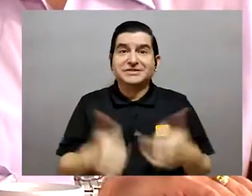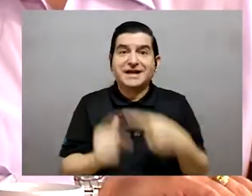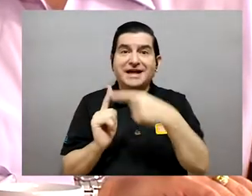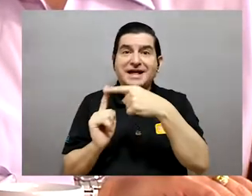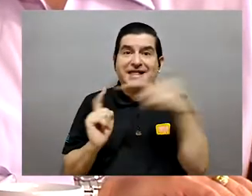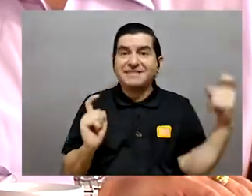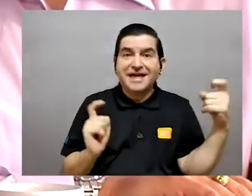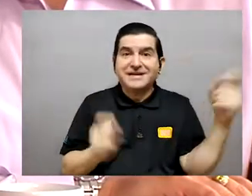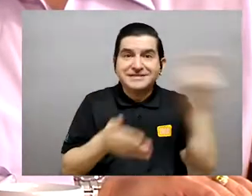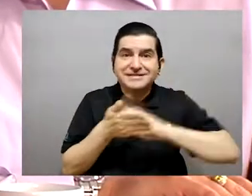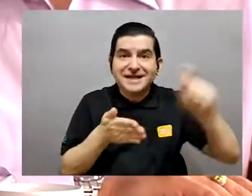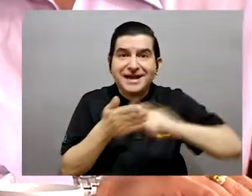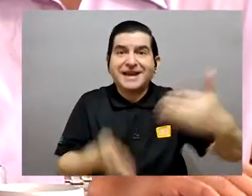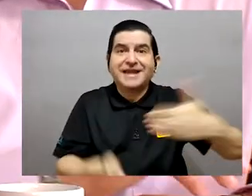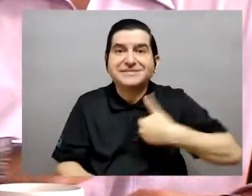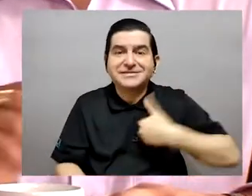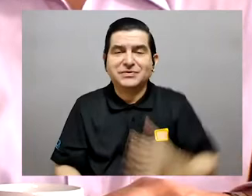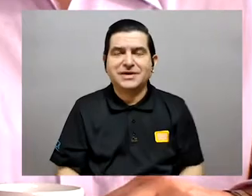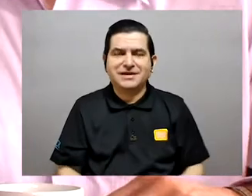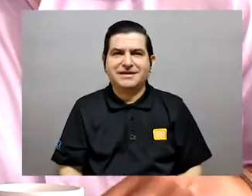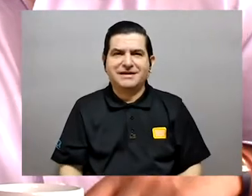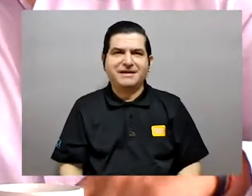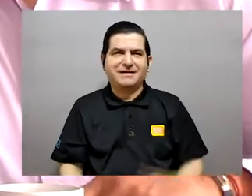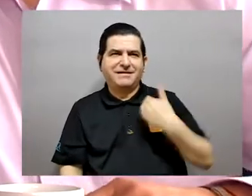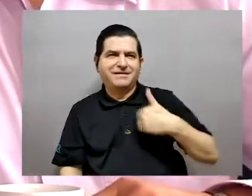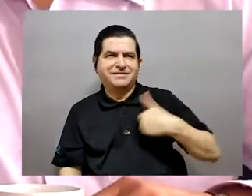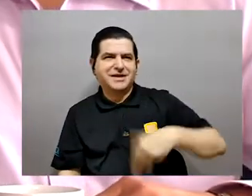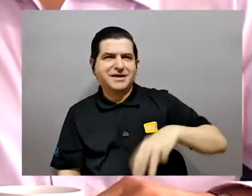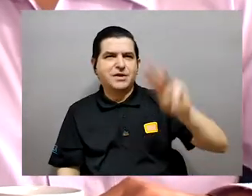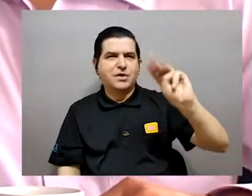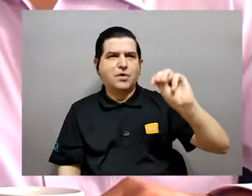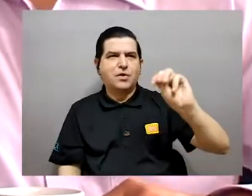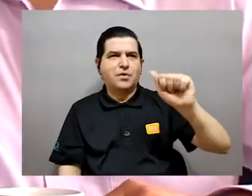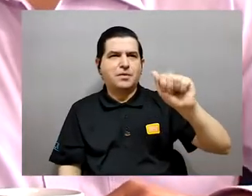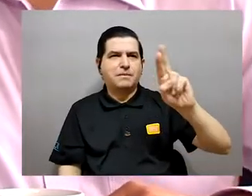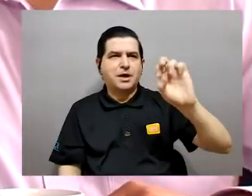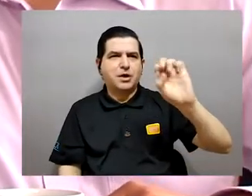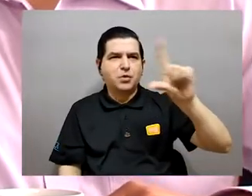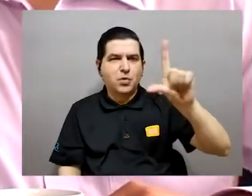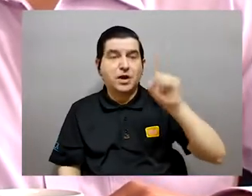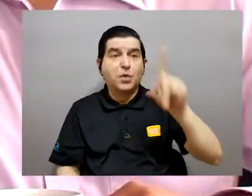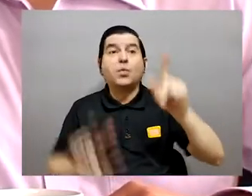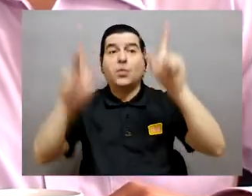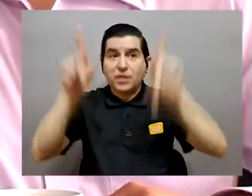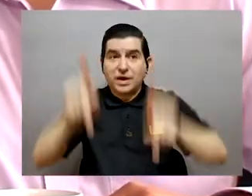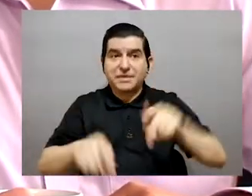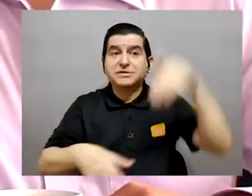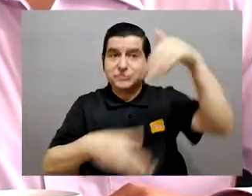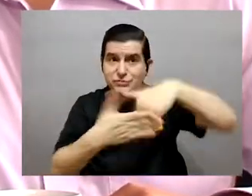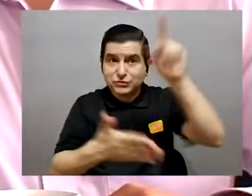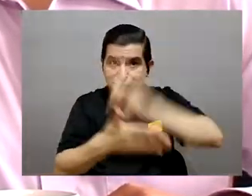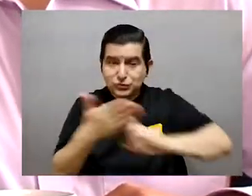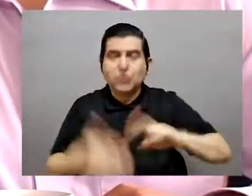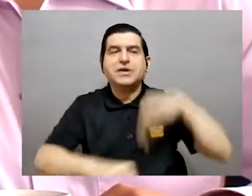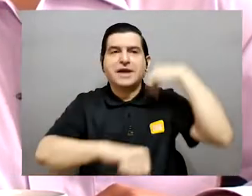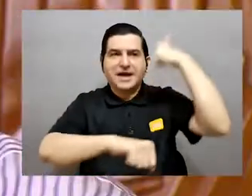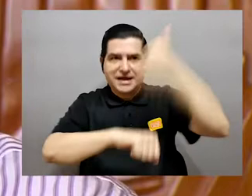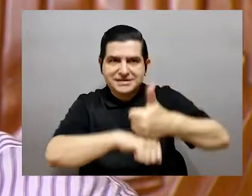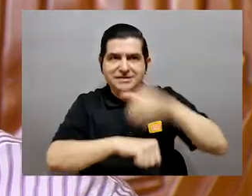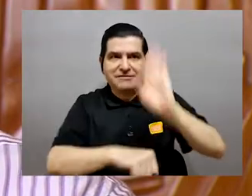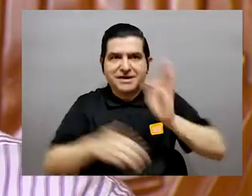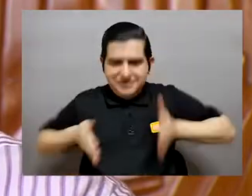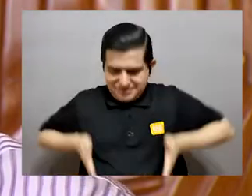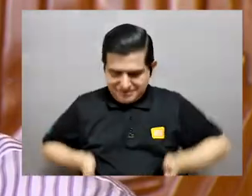era el que manejaba todas las situaciones de... Ser humano extraordinario, don sí, Luis Paulino. Sí, Luis Paulino es un hombre extraordinario al cual le debo